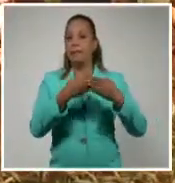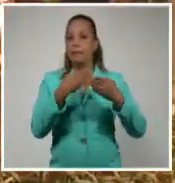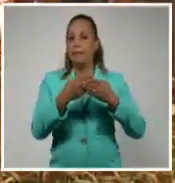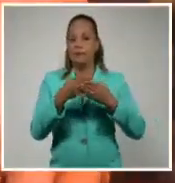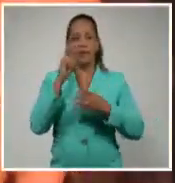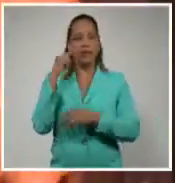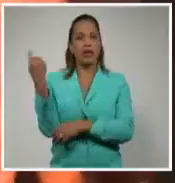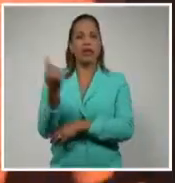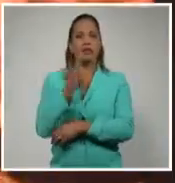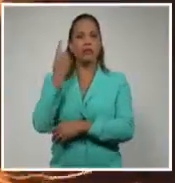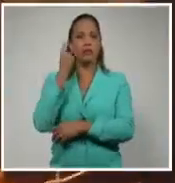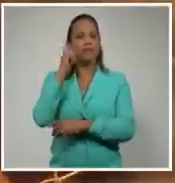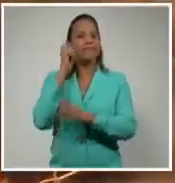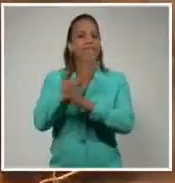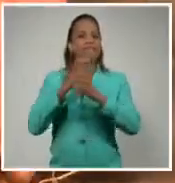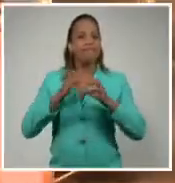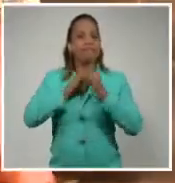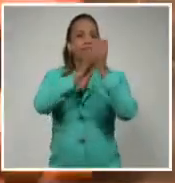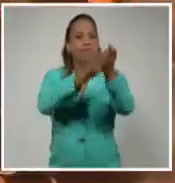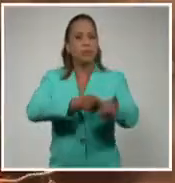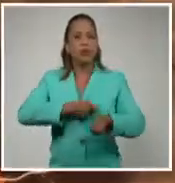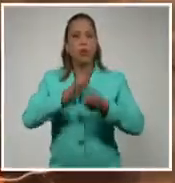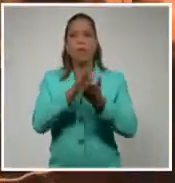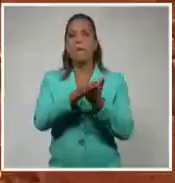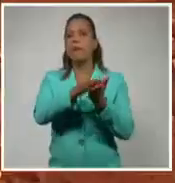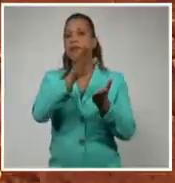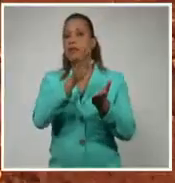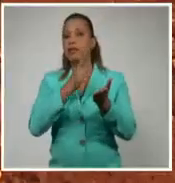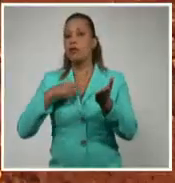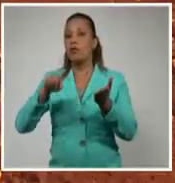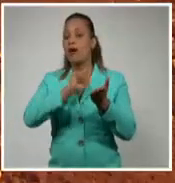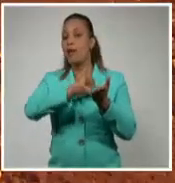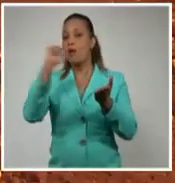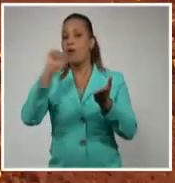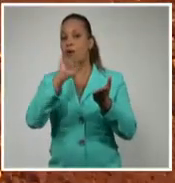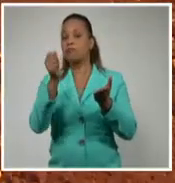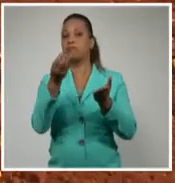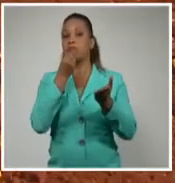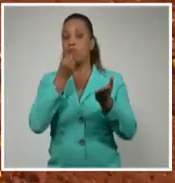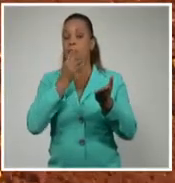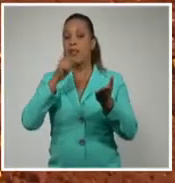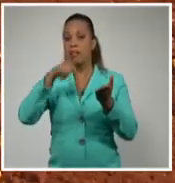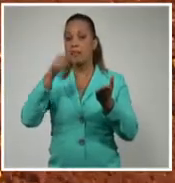Ciencias Agrícolas, comprometidos con el logro de la soberanía alimentaria en